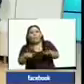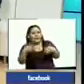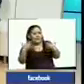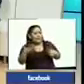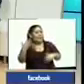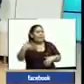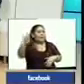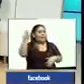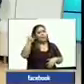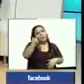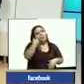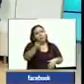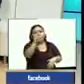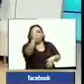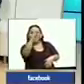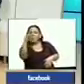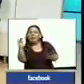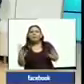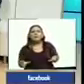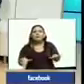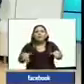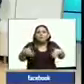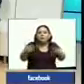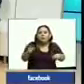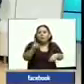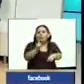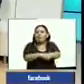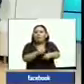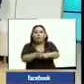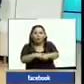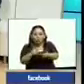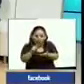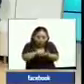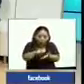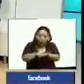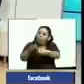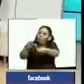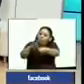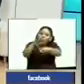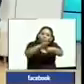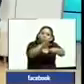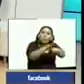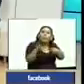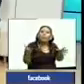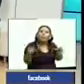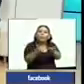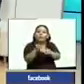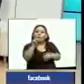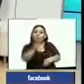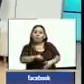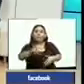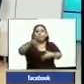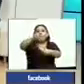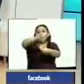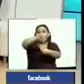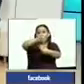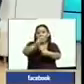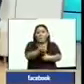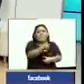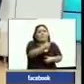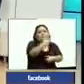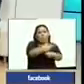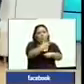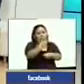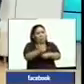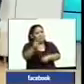hemos escuchado en otros países y es el retraso en el conteo de votos esto en cuanto a la nación centroamericana la vecina Guatemala